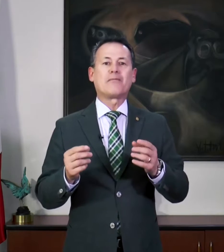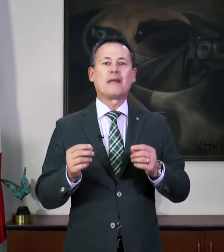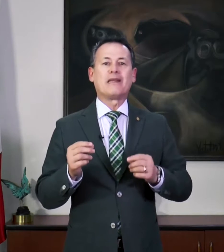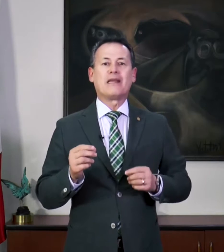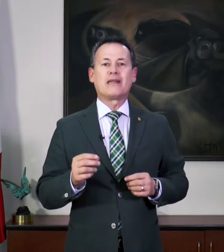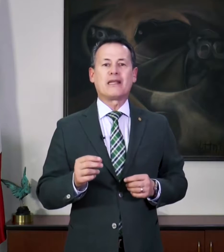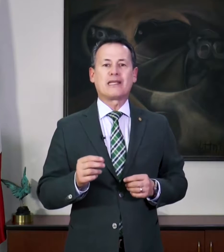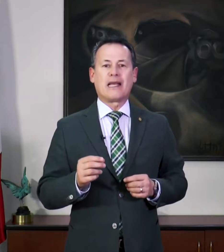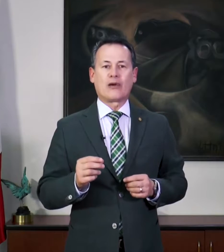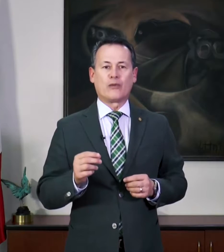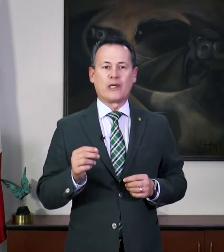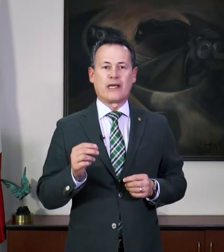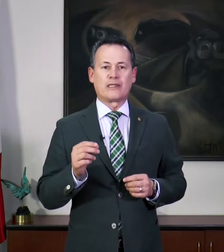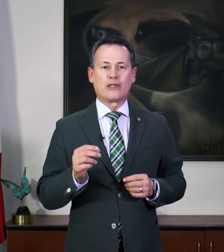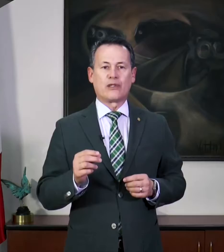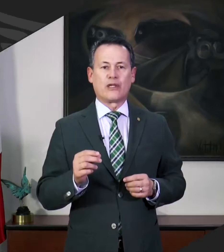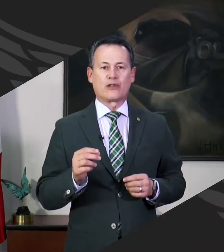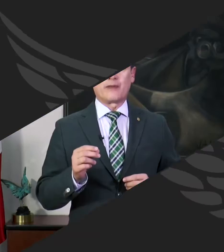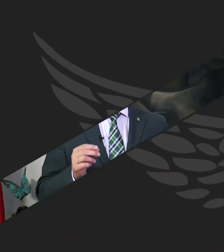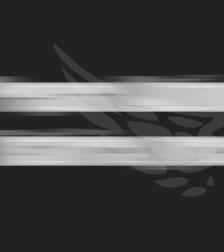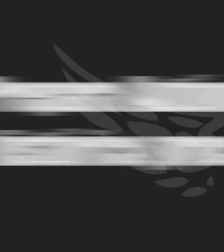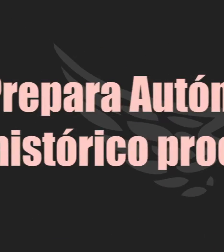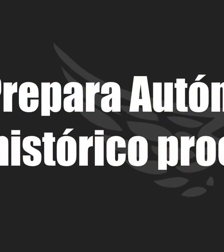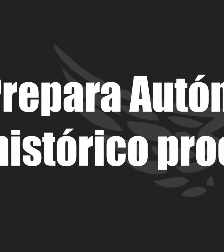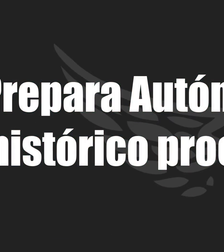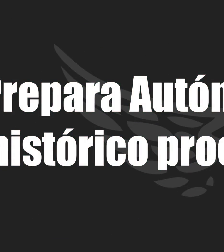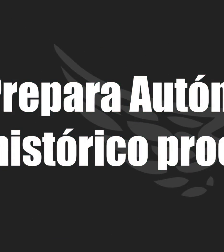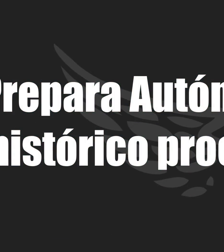se realizó dicha extensión.